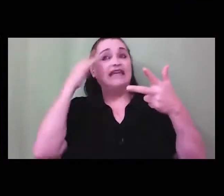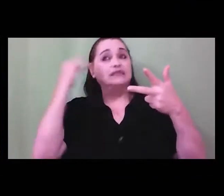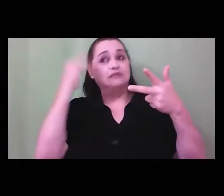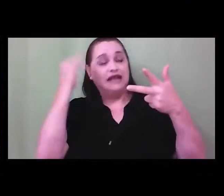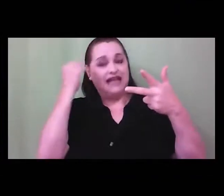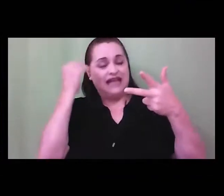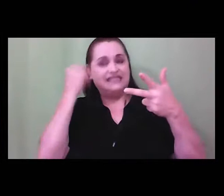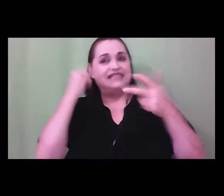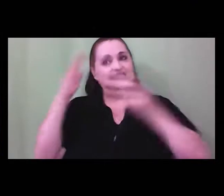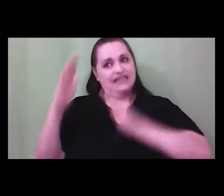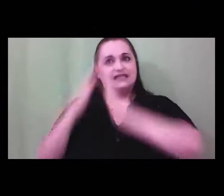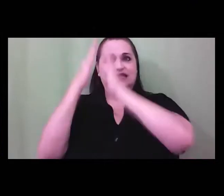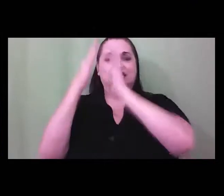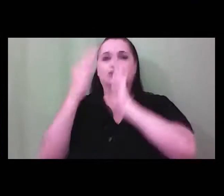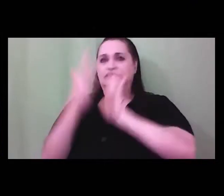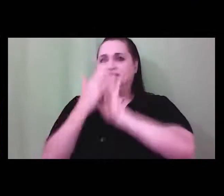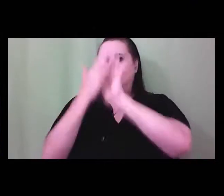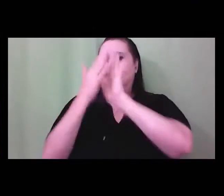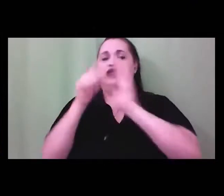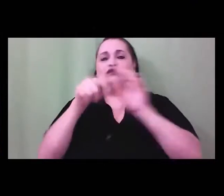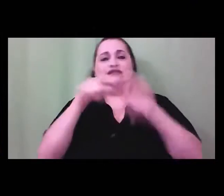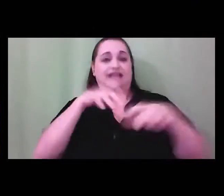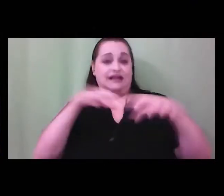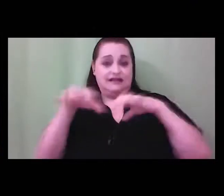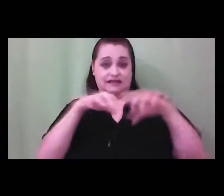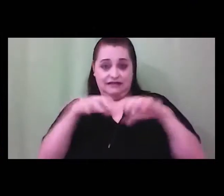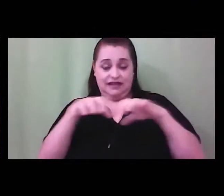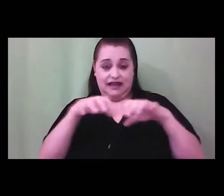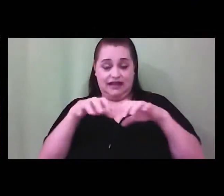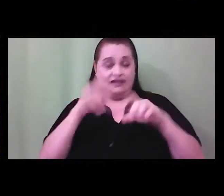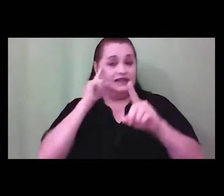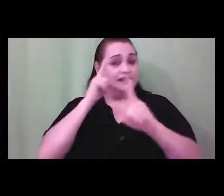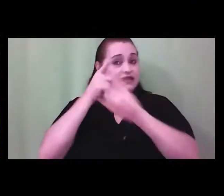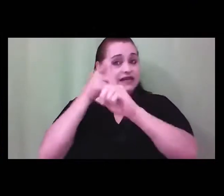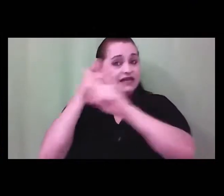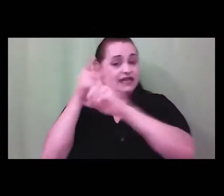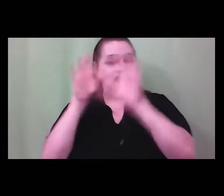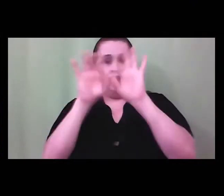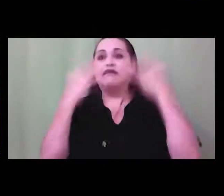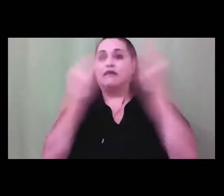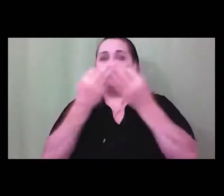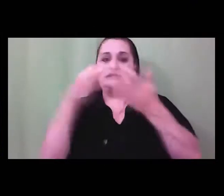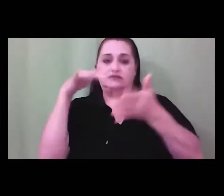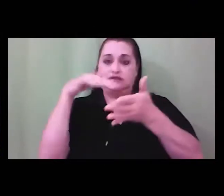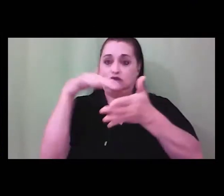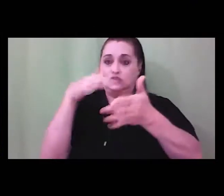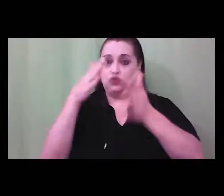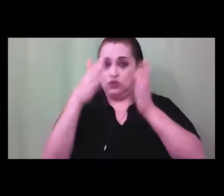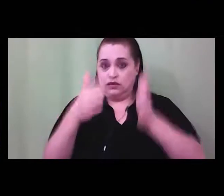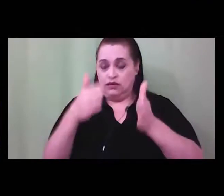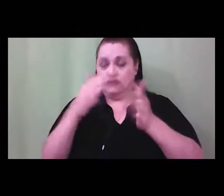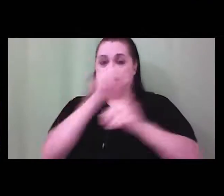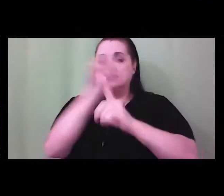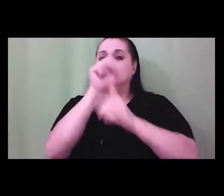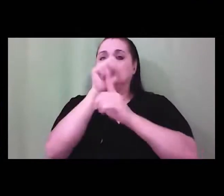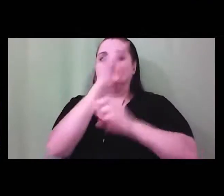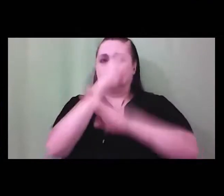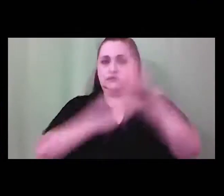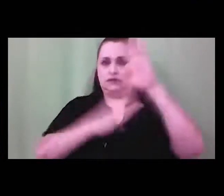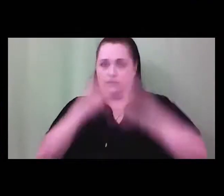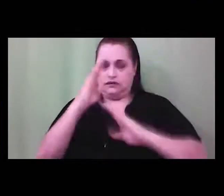desafíos enfrentados. Esta actividad está dirigida a familias de estudiantes en situación de